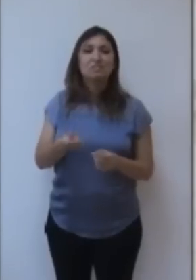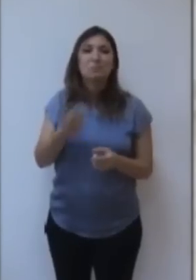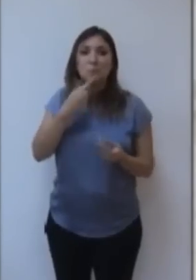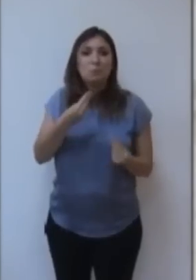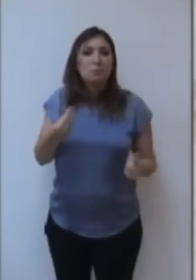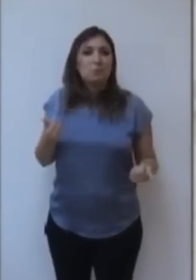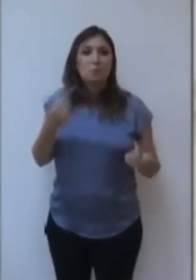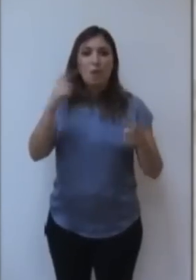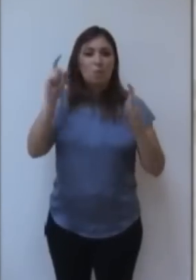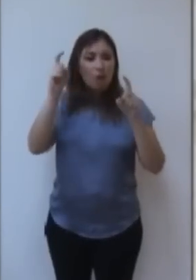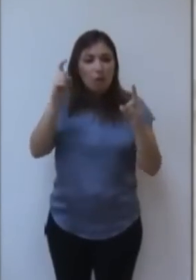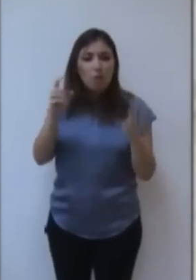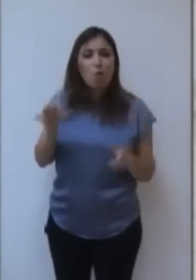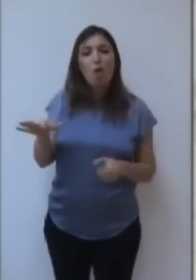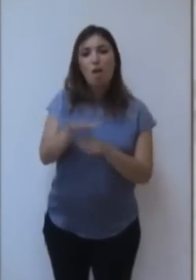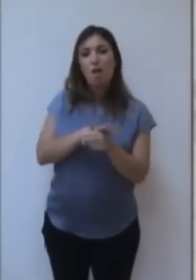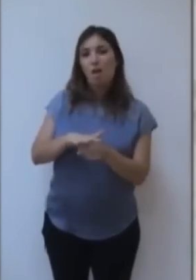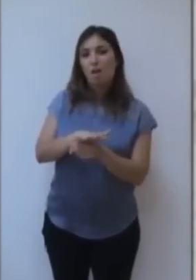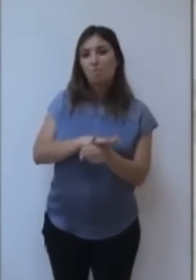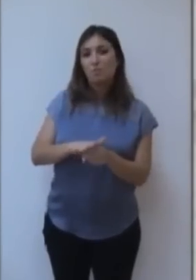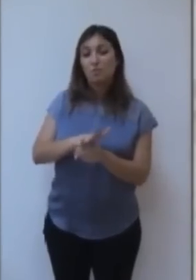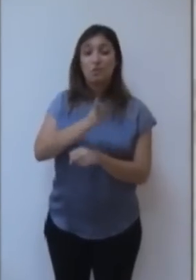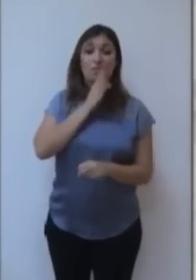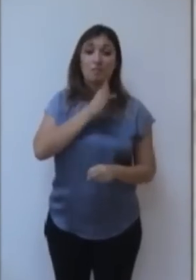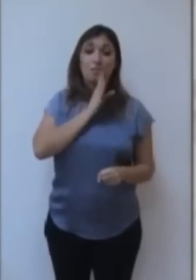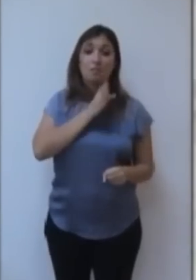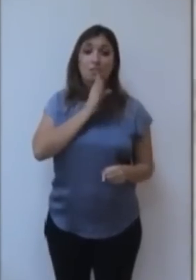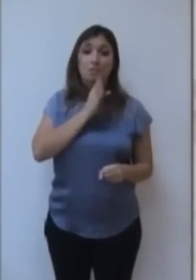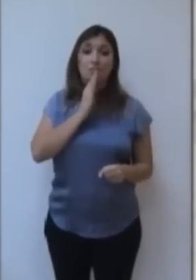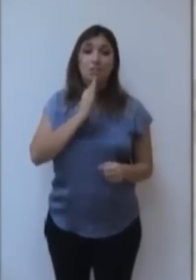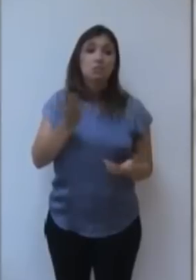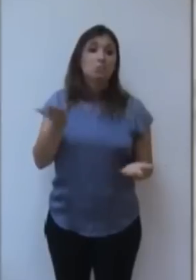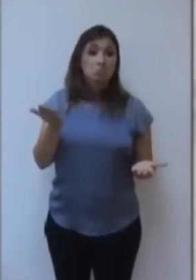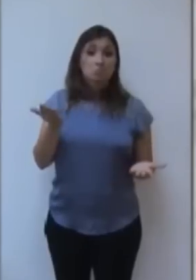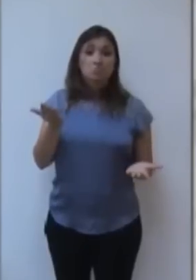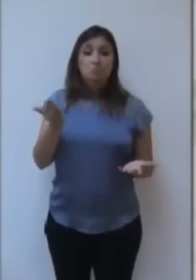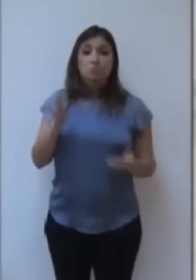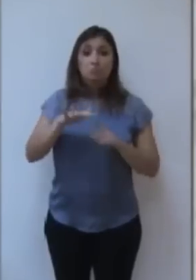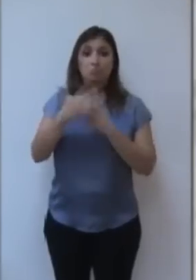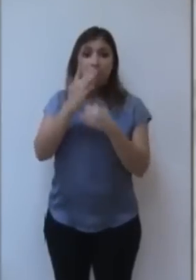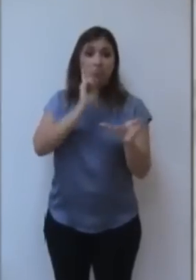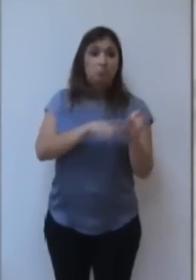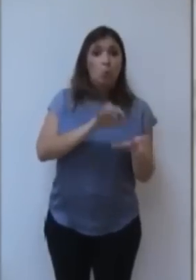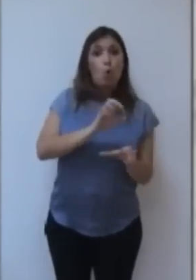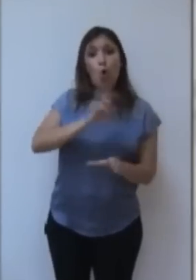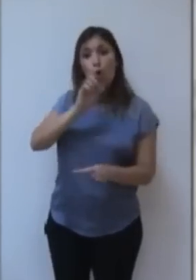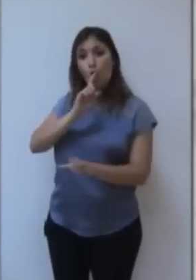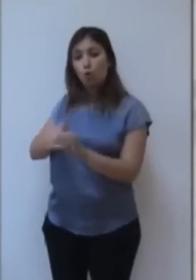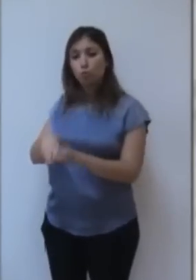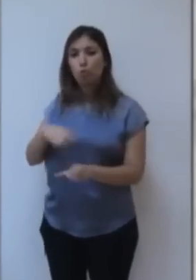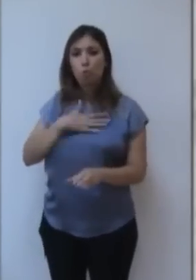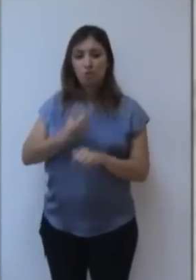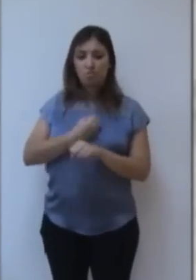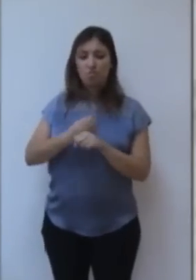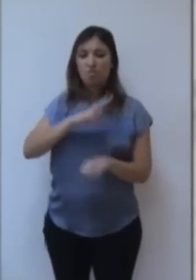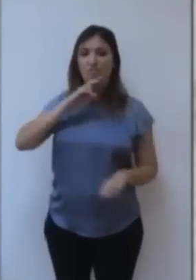de educación, de ámbito, de, como decías antes, el estar en un escenario o estar en otro, el valorar lo que